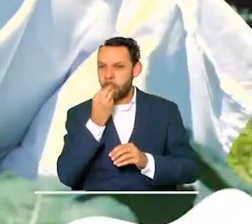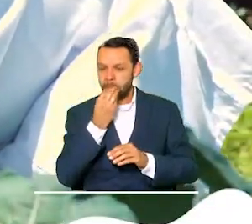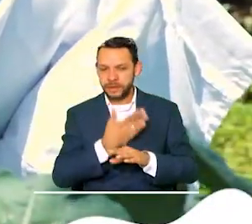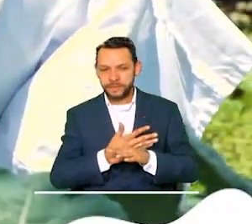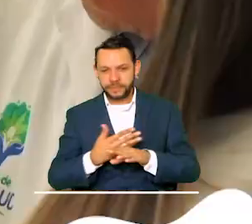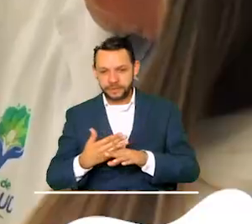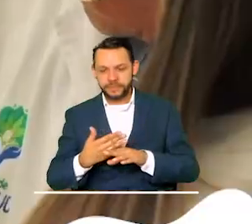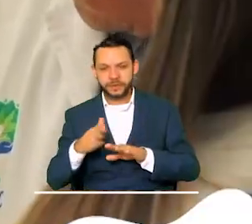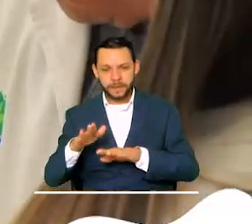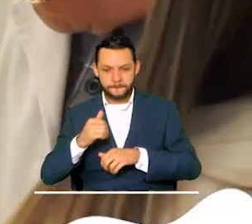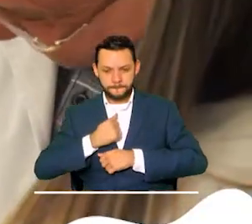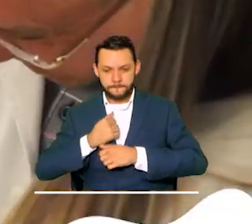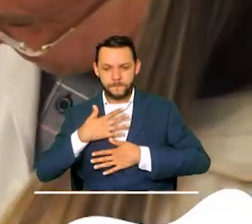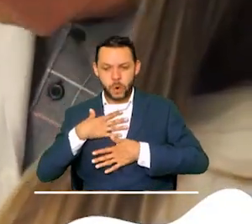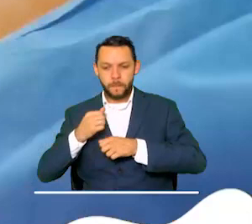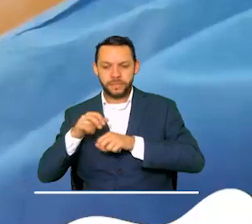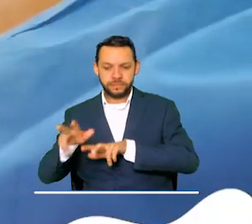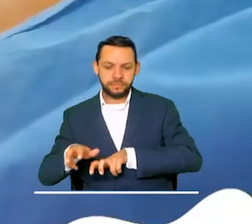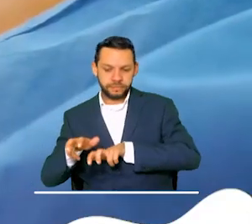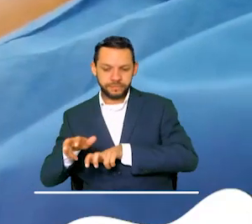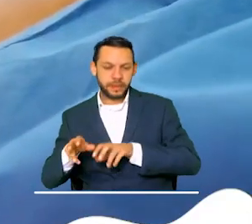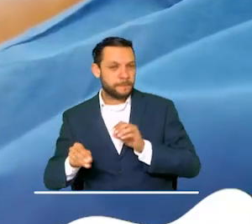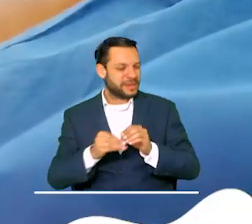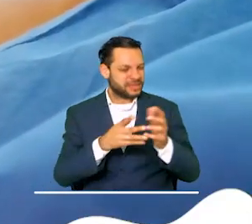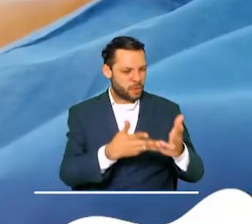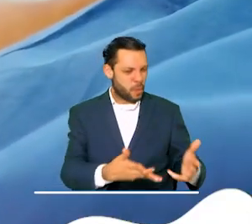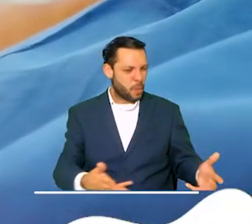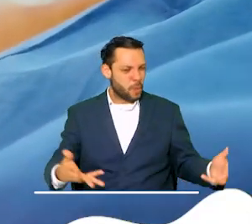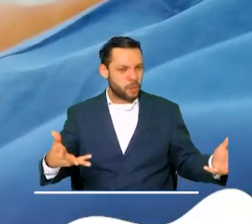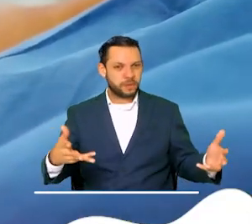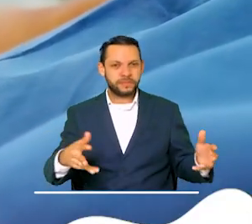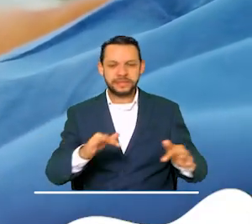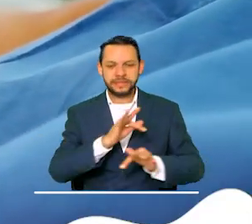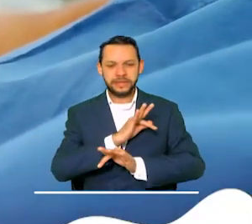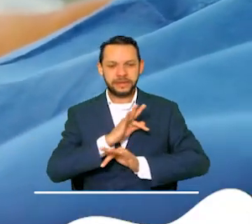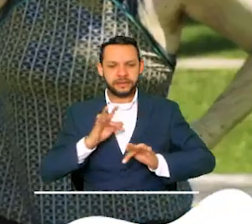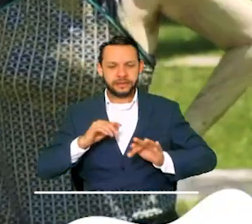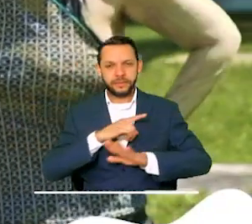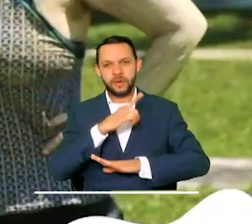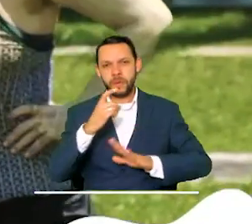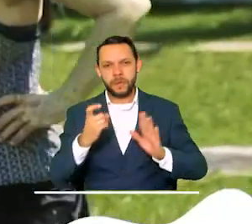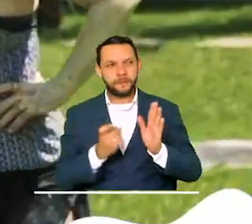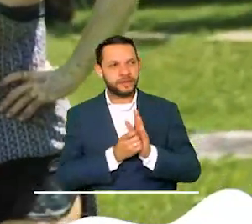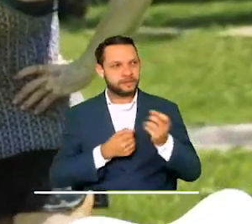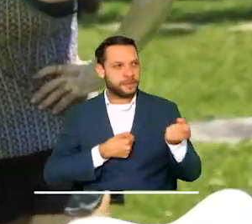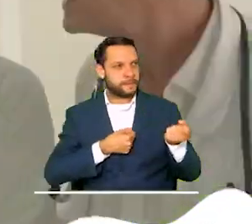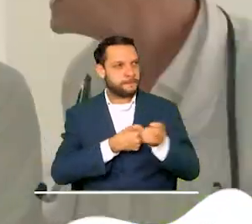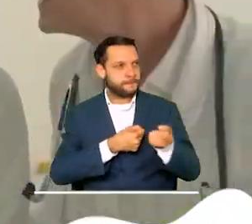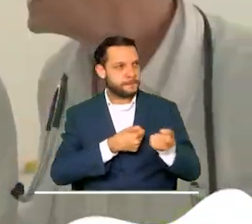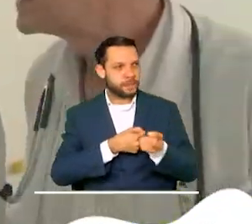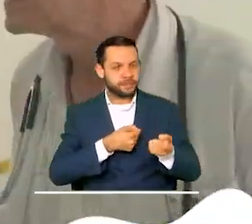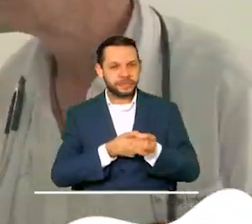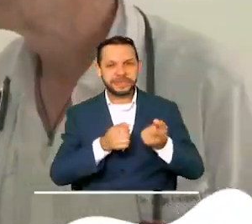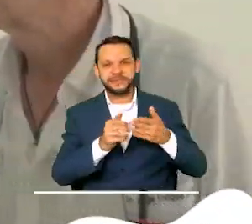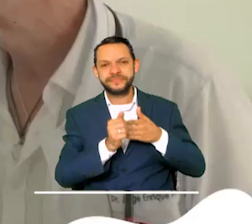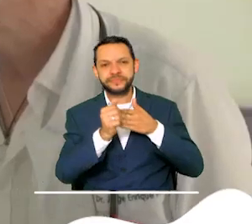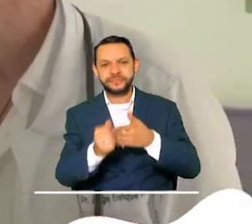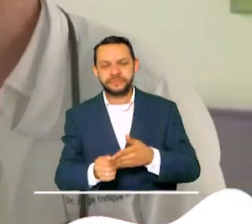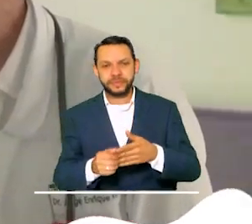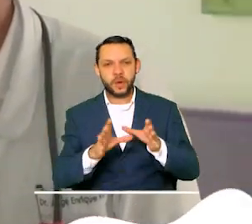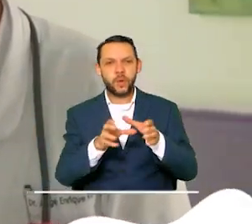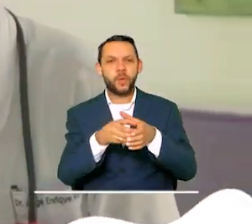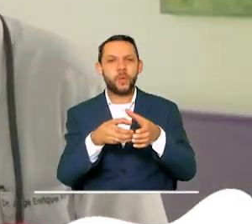huerta orgánica y más. Obtén tratamiento complementario a tus procesos de salud, orientados por el